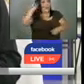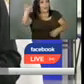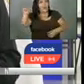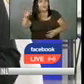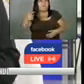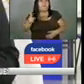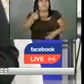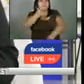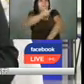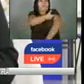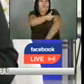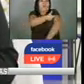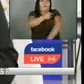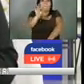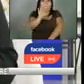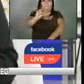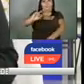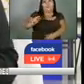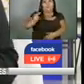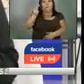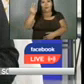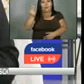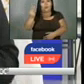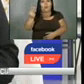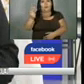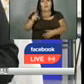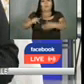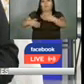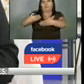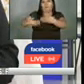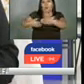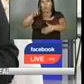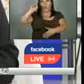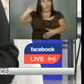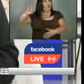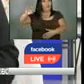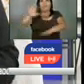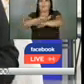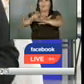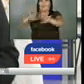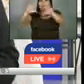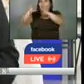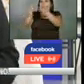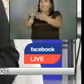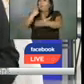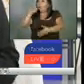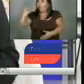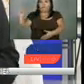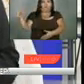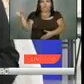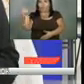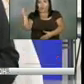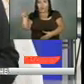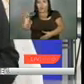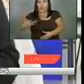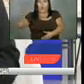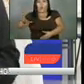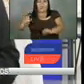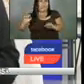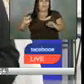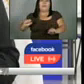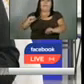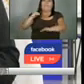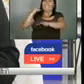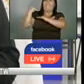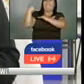producción de la vacuna de tercera generación, hay un solo productor actualmente a nivel internacional y esto limita el acceso de la vacuna.